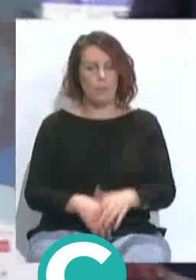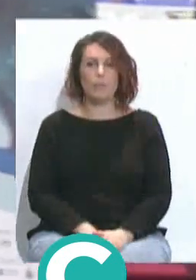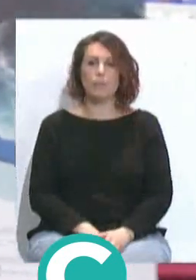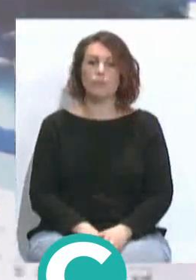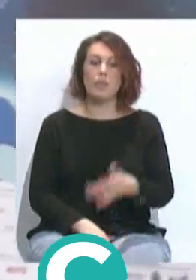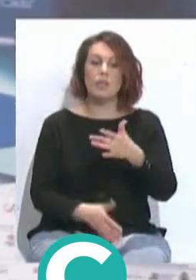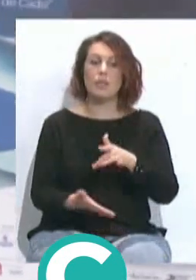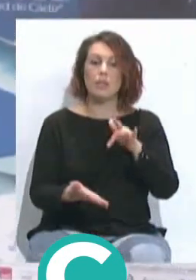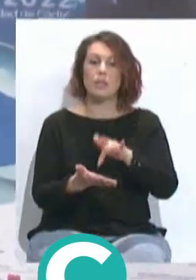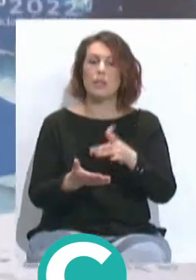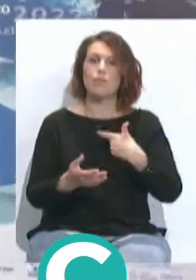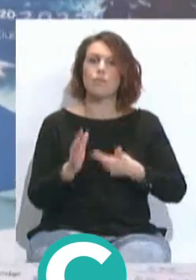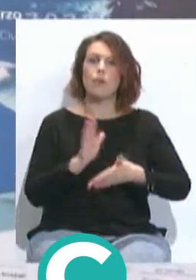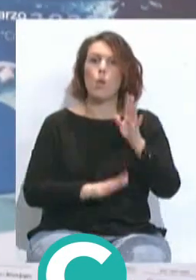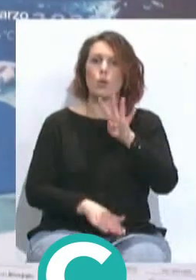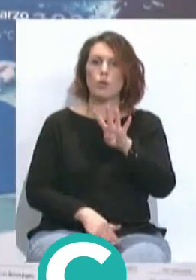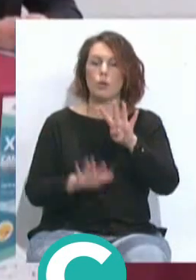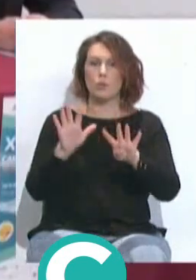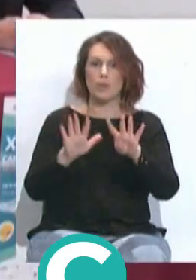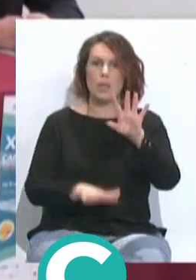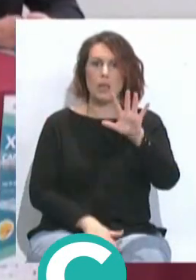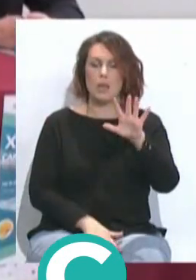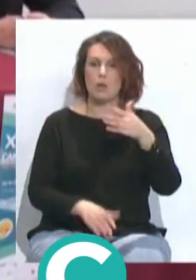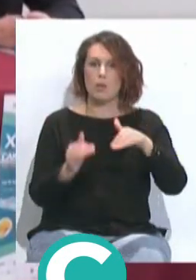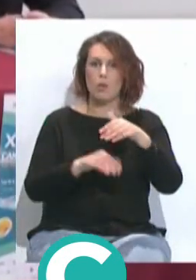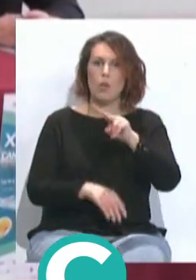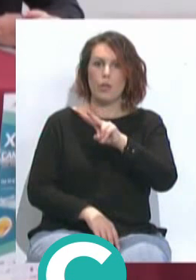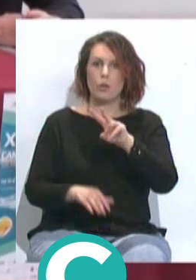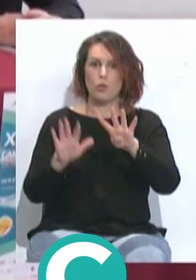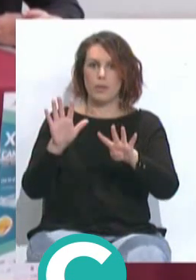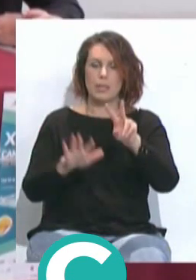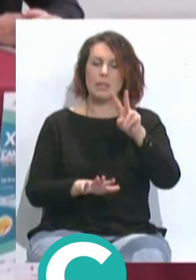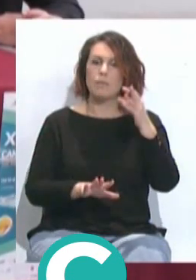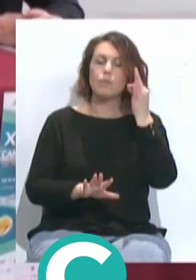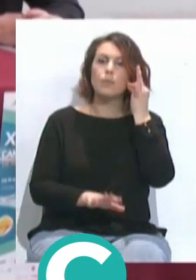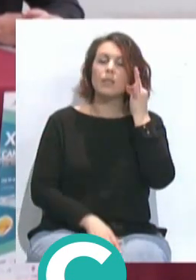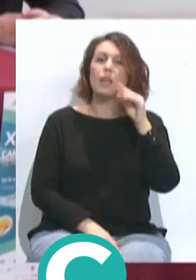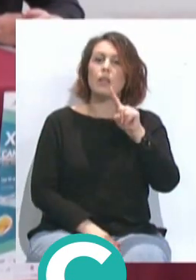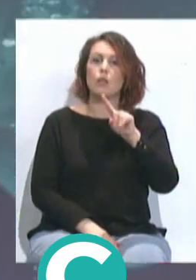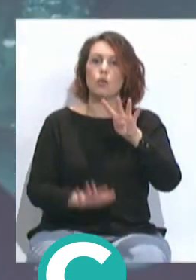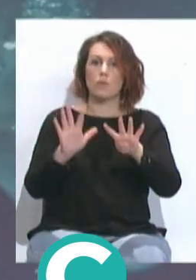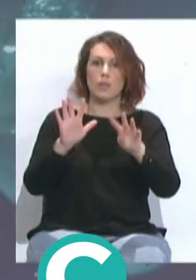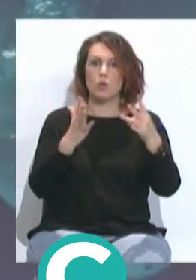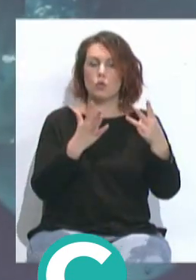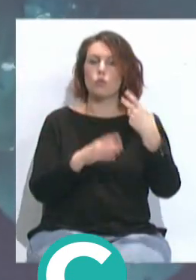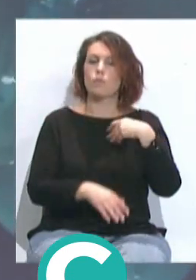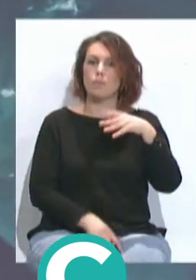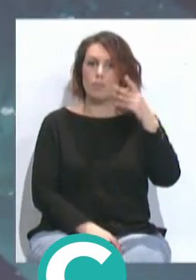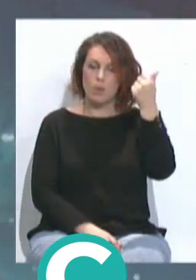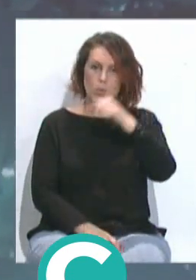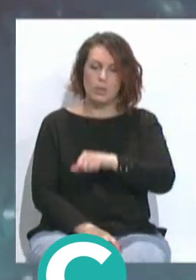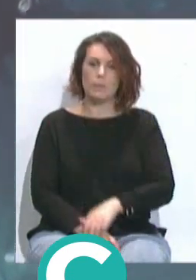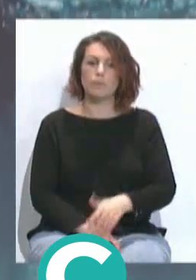La cita va a reunir a 495 nadadores, 297 en categoría femenina y 198 en masculina,